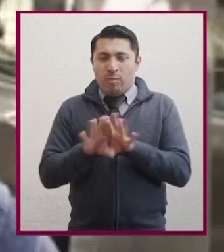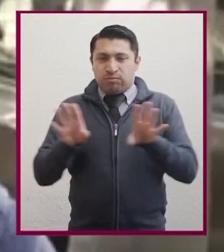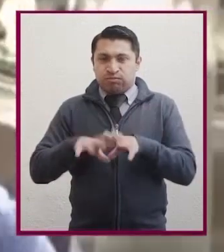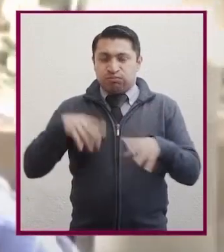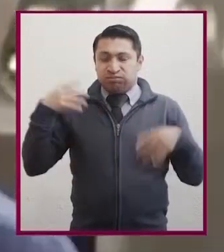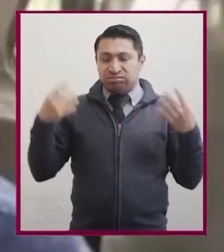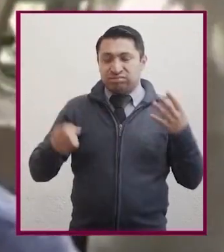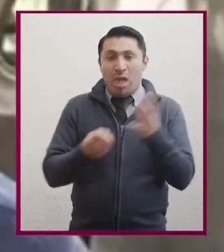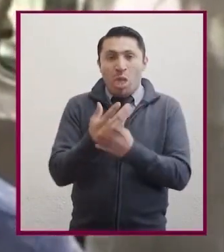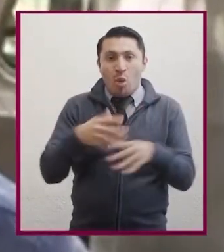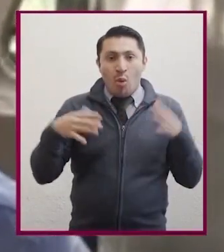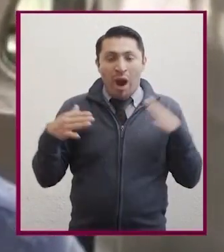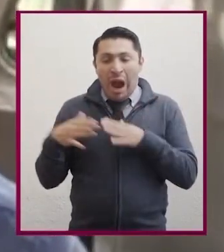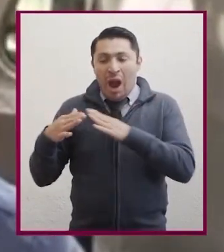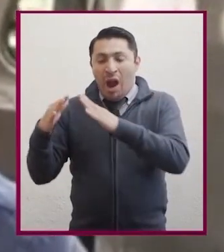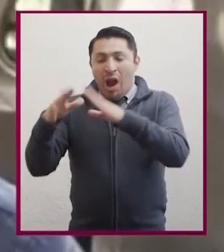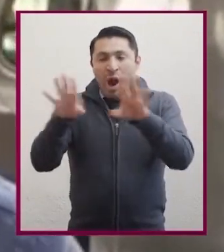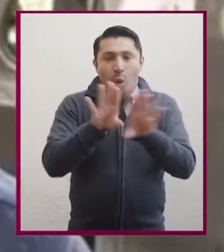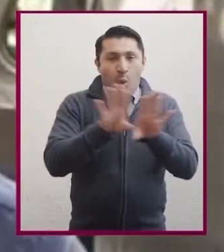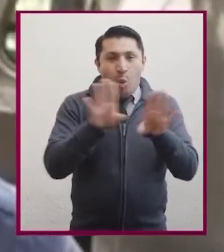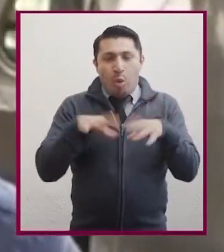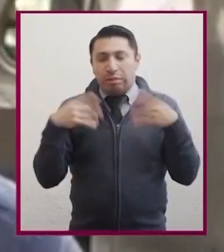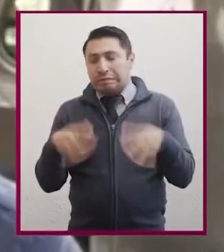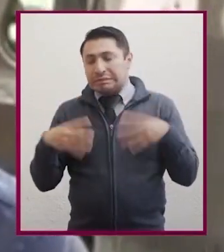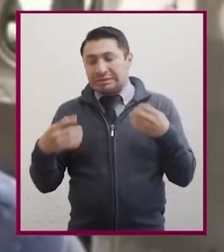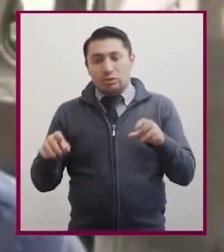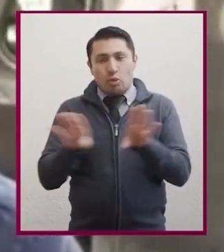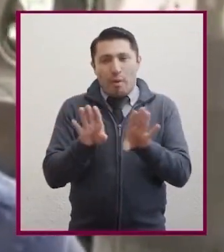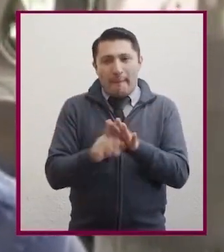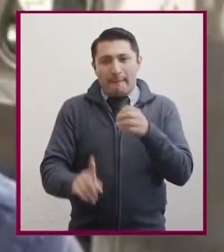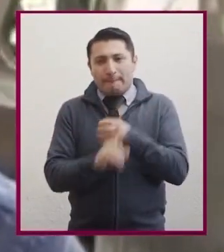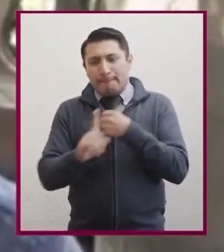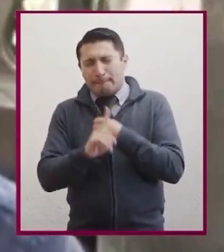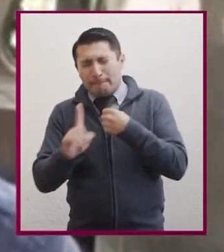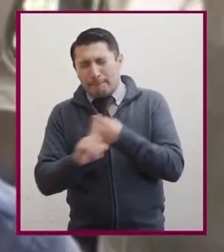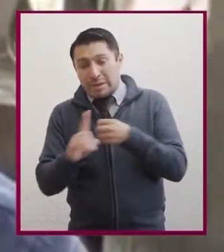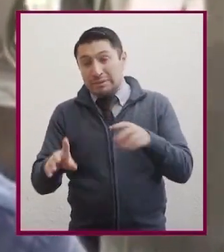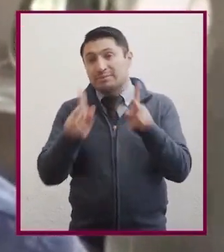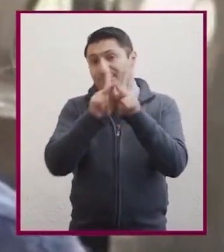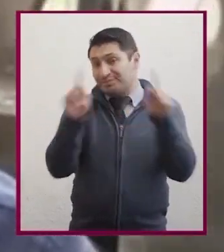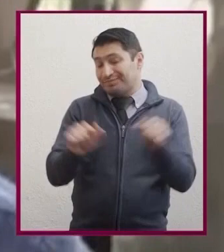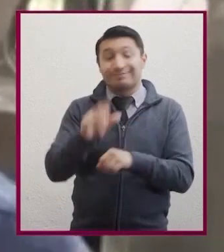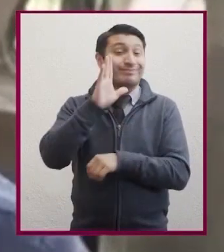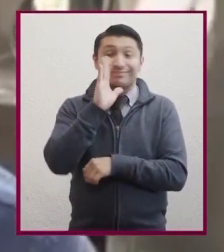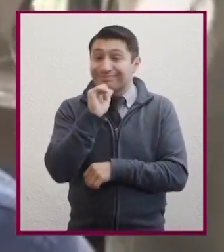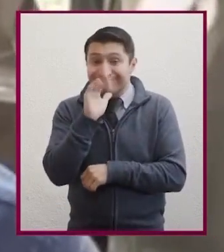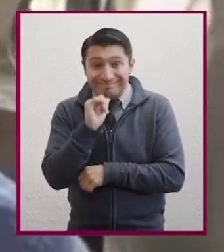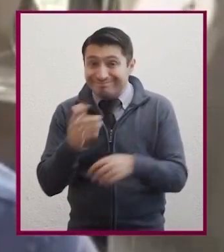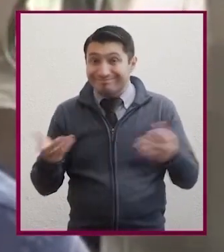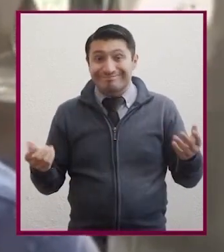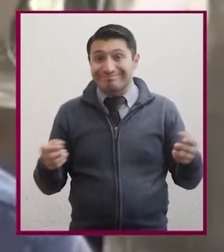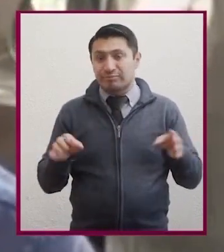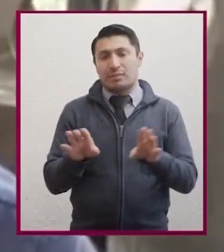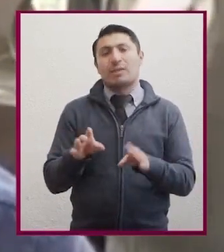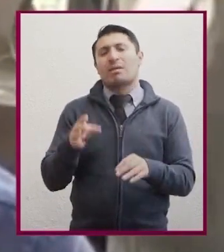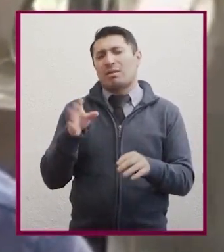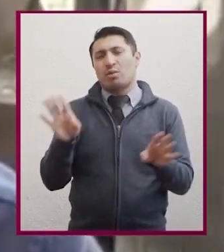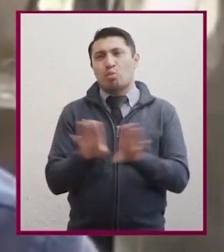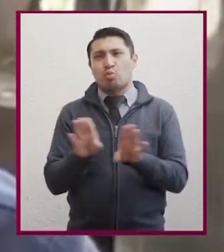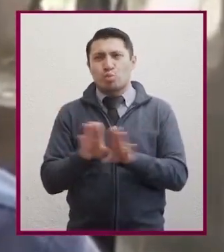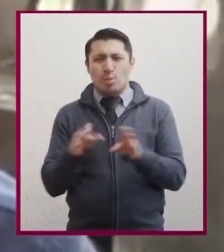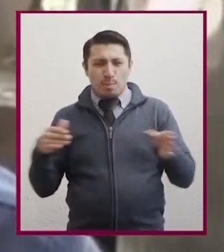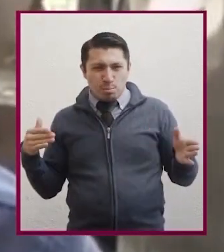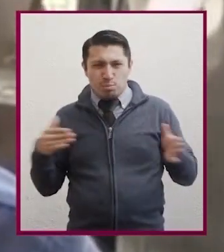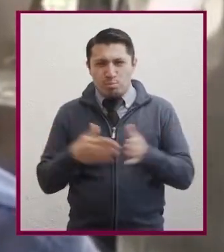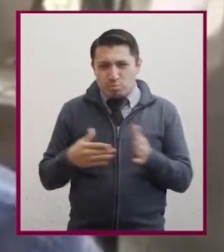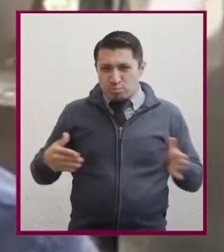asentamientos nuevos. Impide la solución del conflicto de manera pacífica, al menos lo impide desde el punto